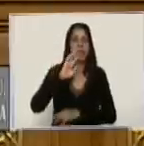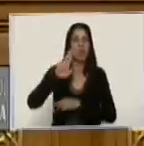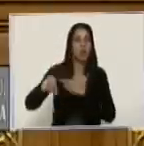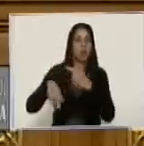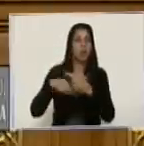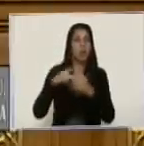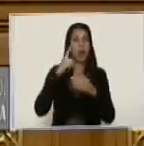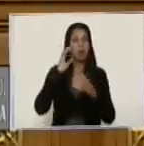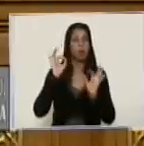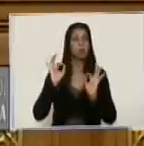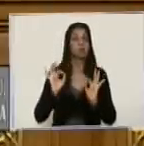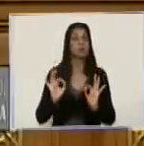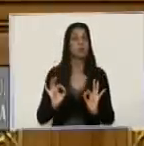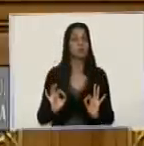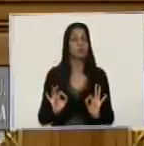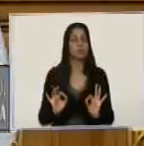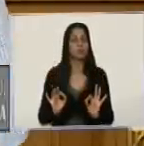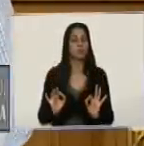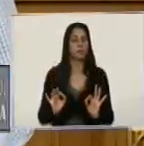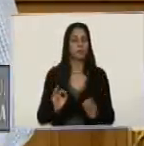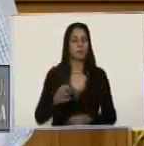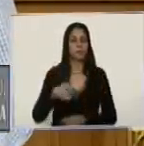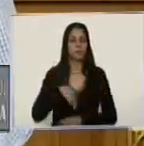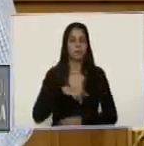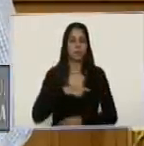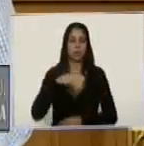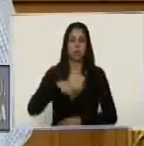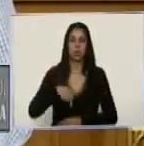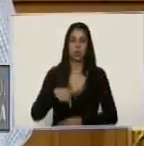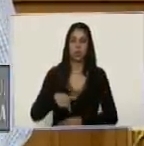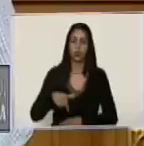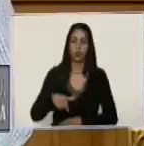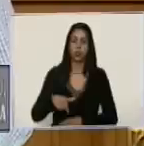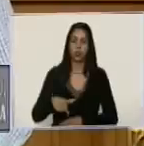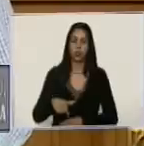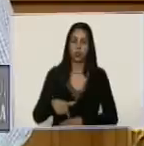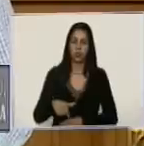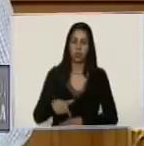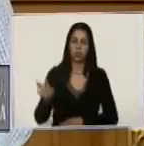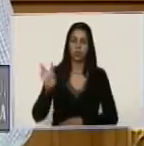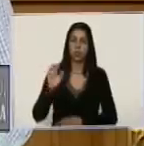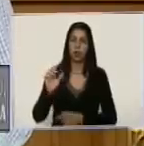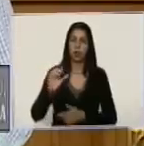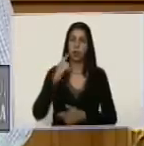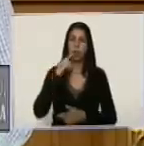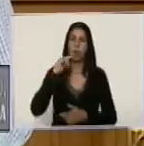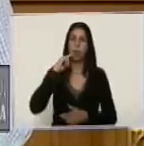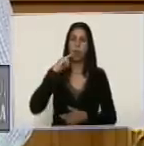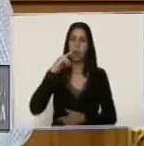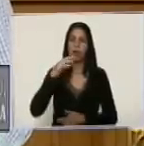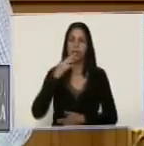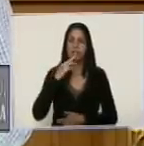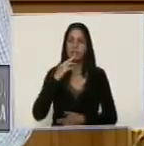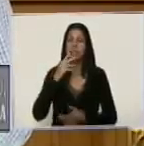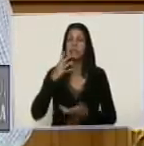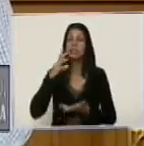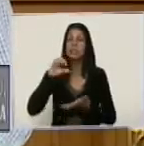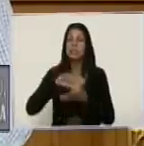Cuidado si tenemos que transformar esto en un vidal. Cuidado si eso